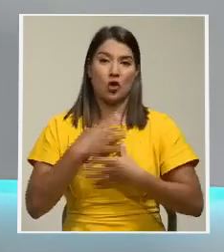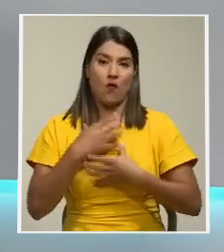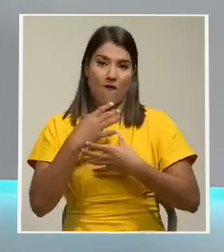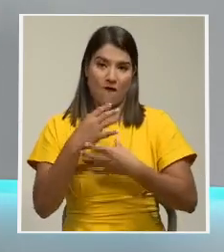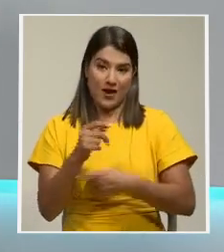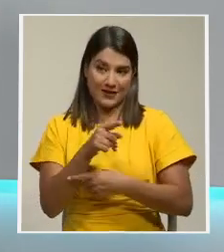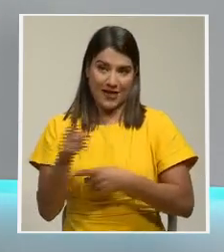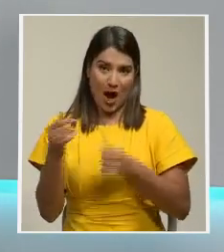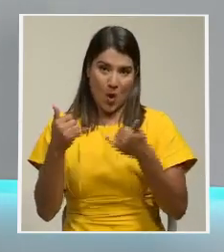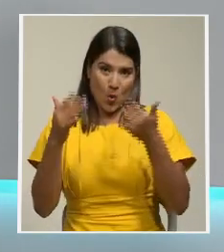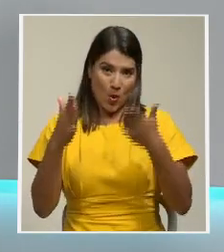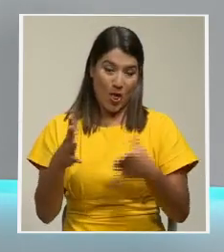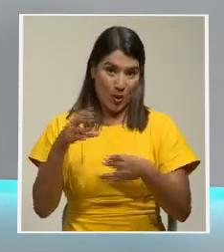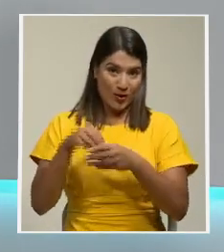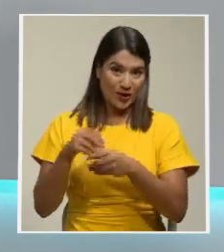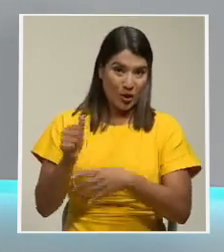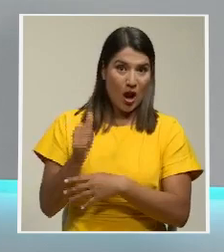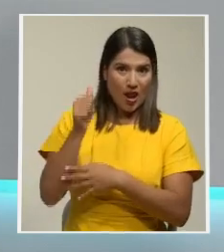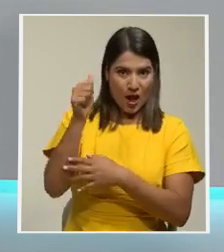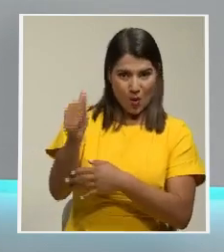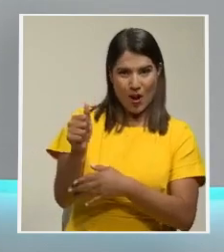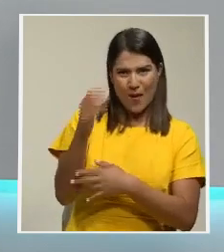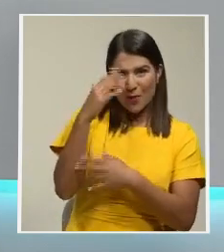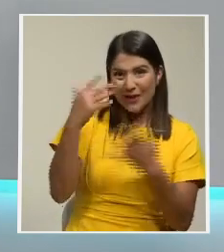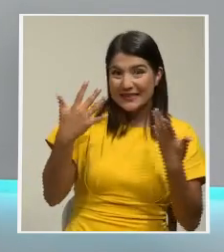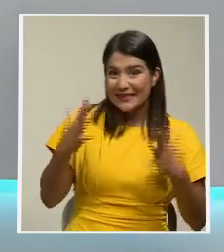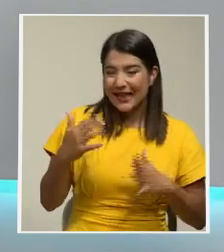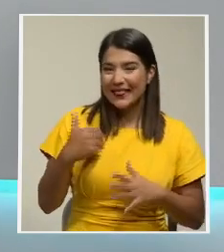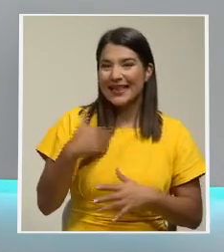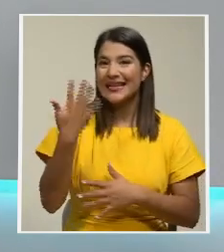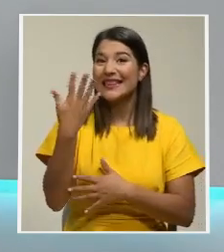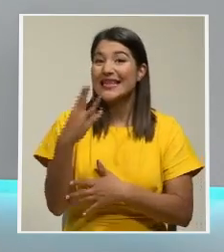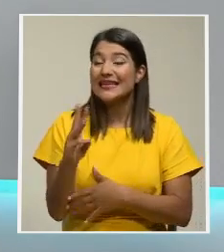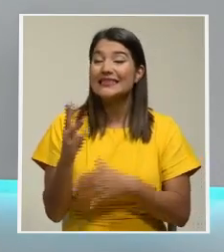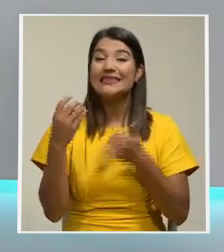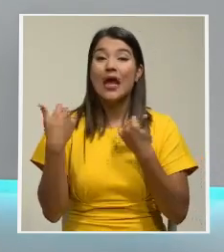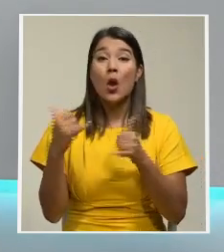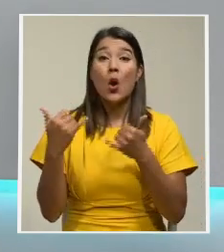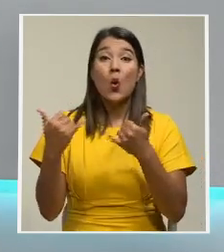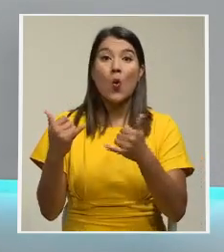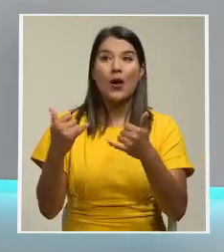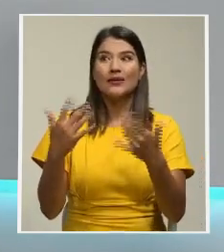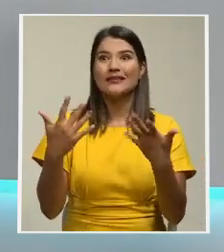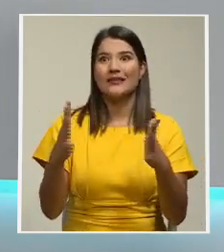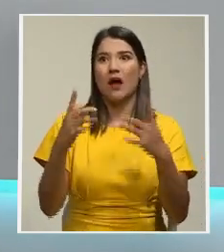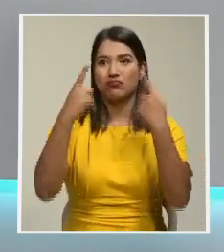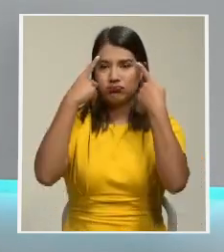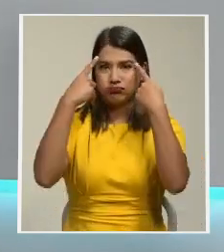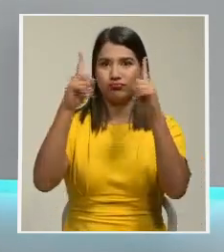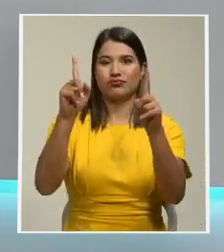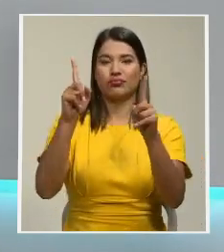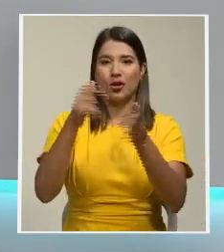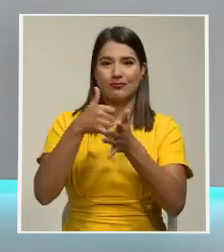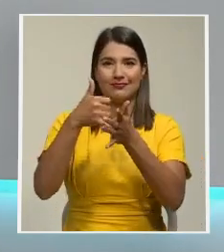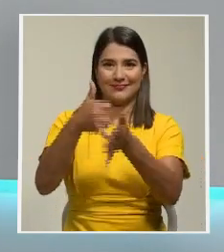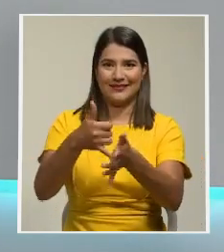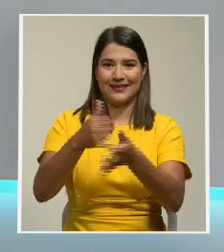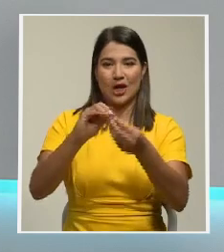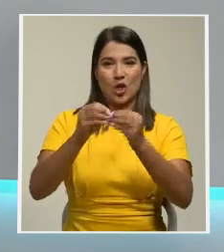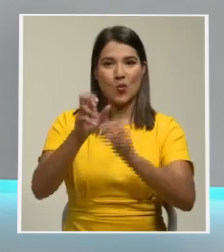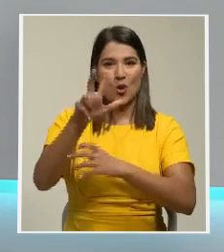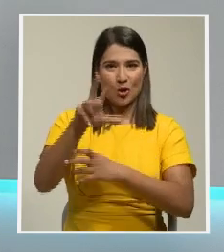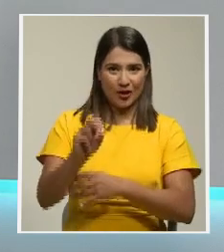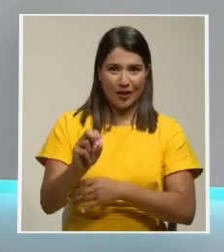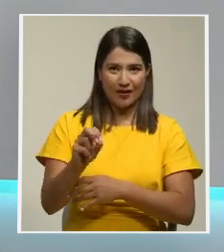rojinegro después de haber rebasado ese fantasma, esa barrera del título número 30, gana la Liga CONCACAF